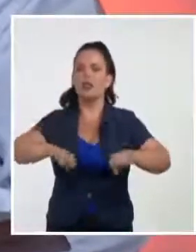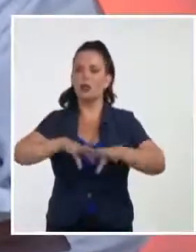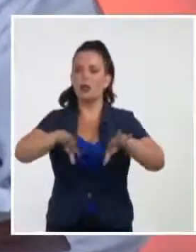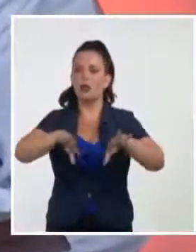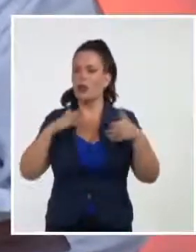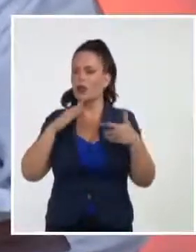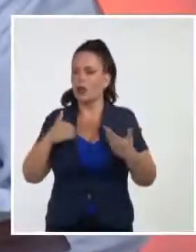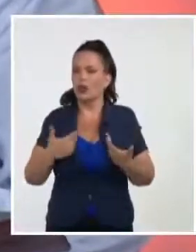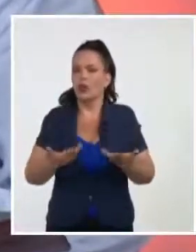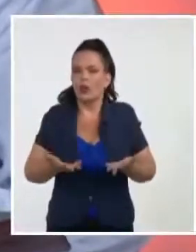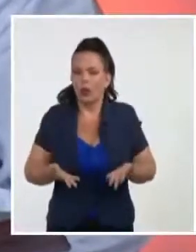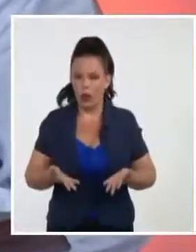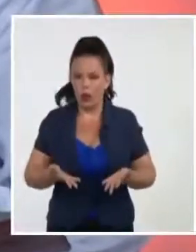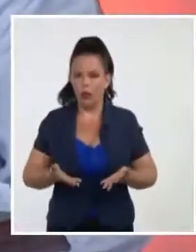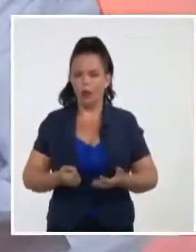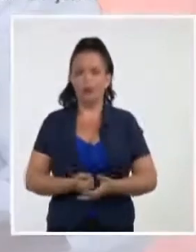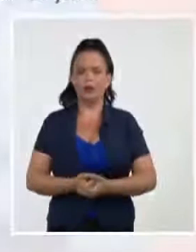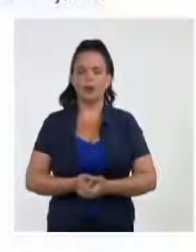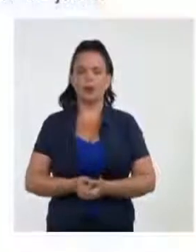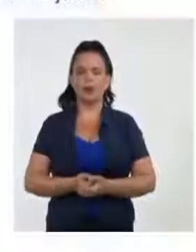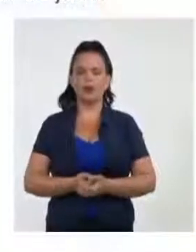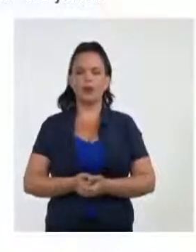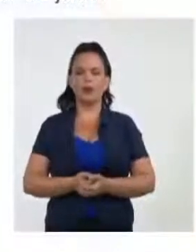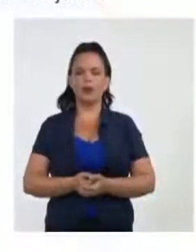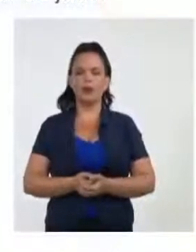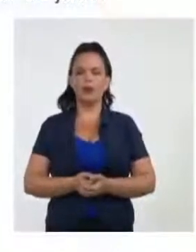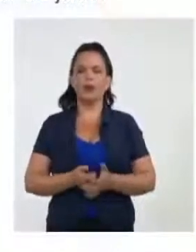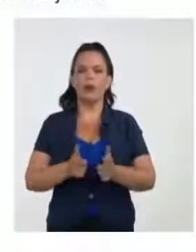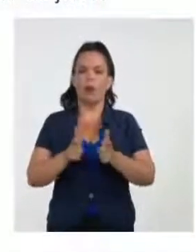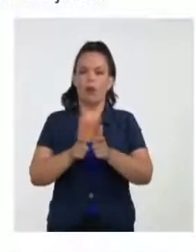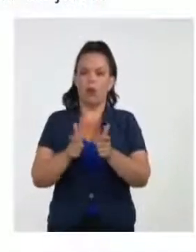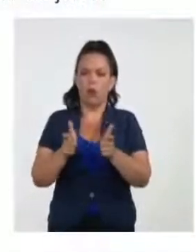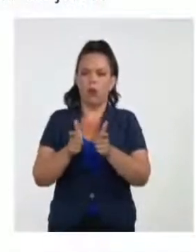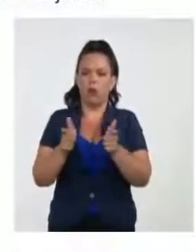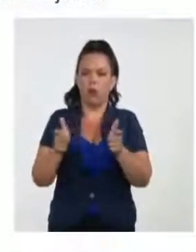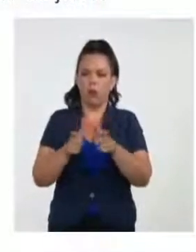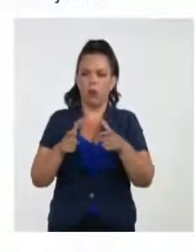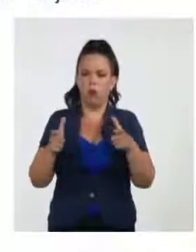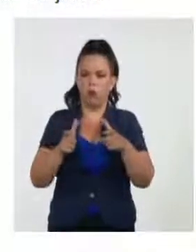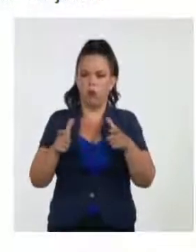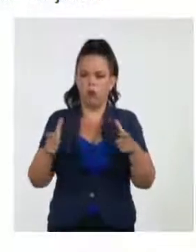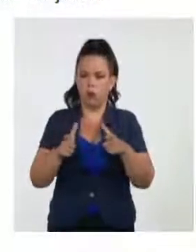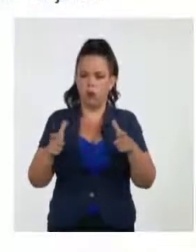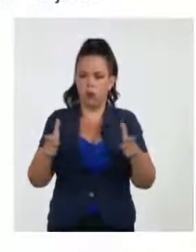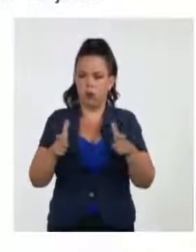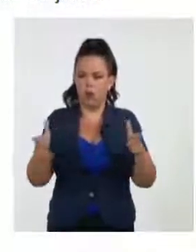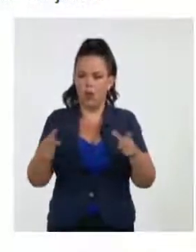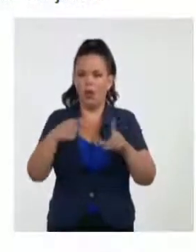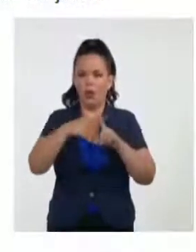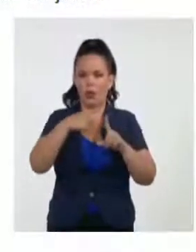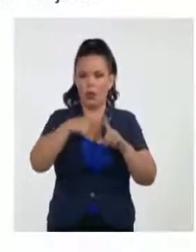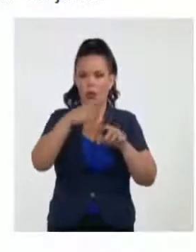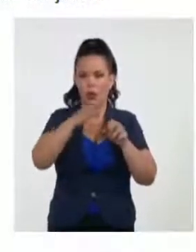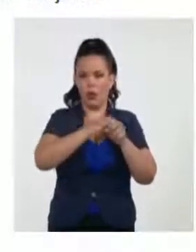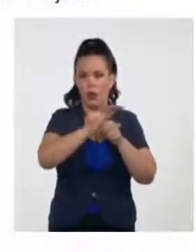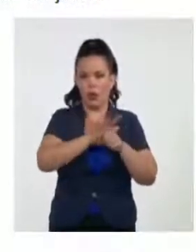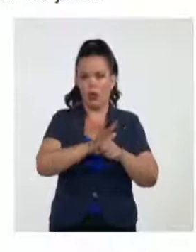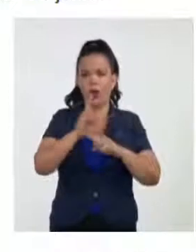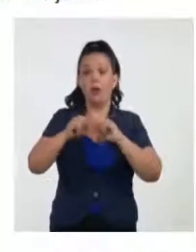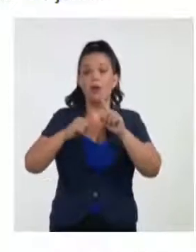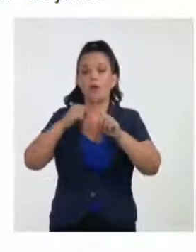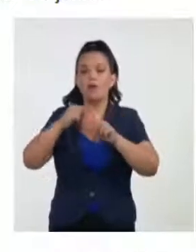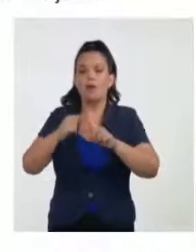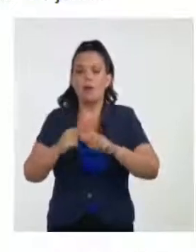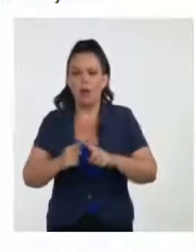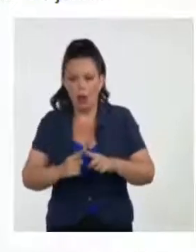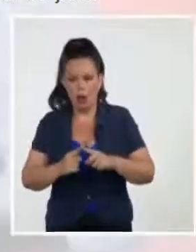y vamos a verlo a continuación, se ha ido incrementando la morbilidad y la letalidad, aún teniendo en cuenta